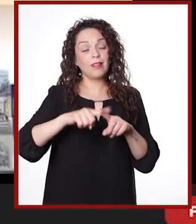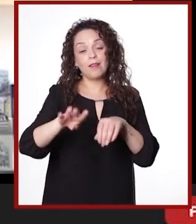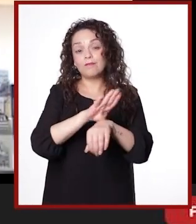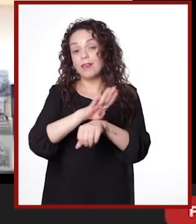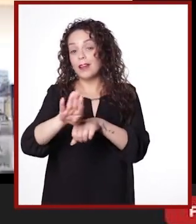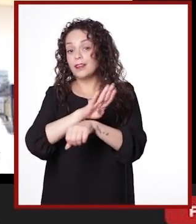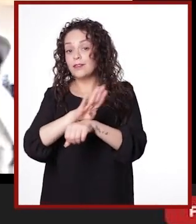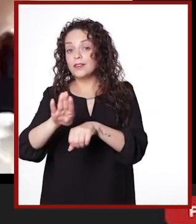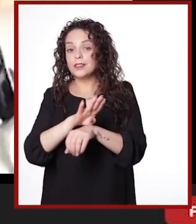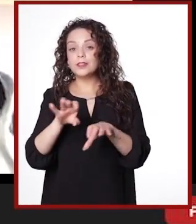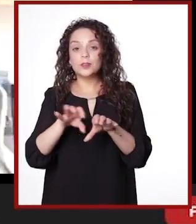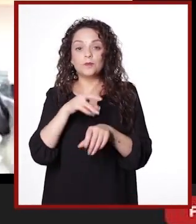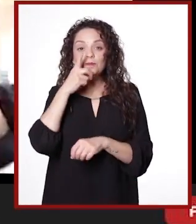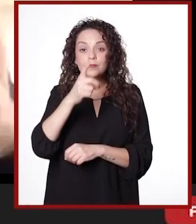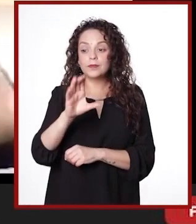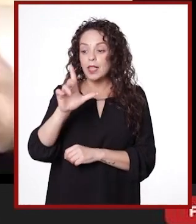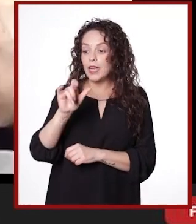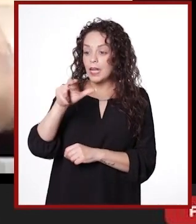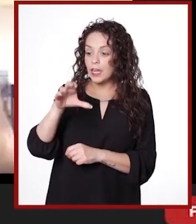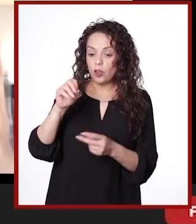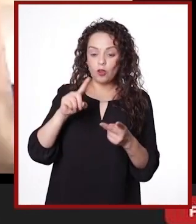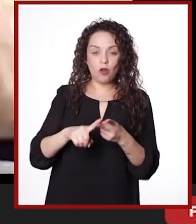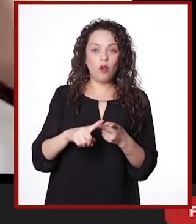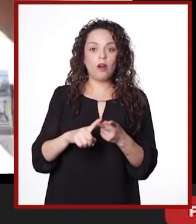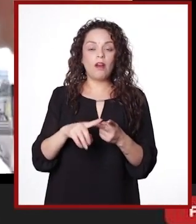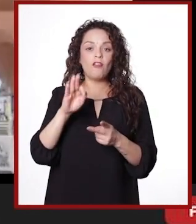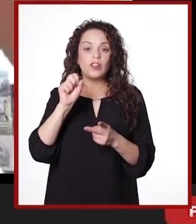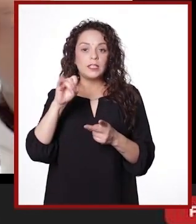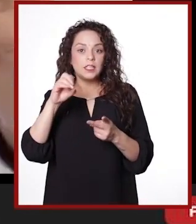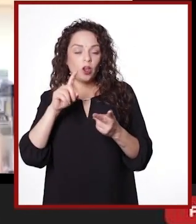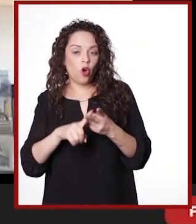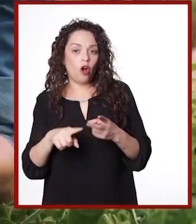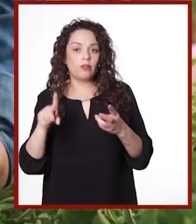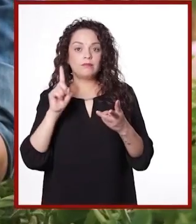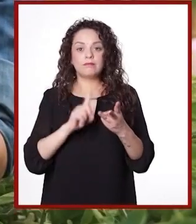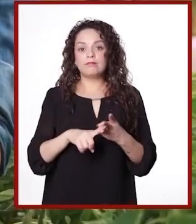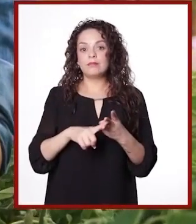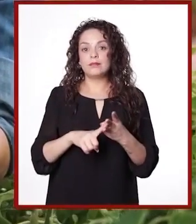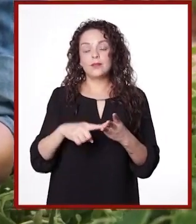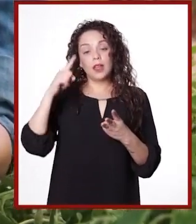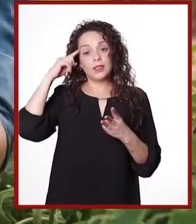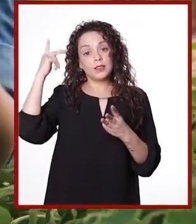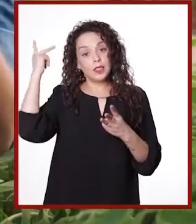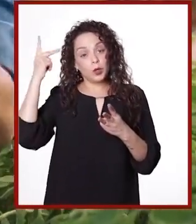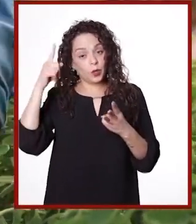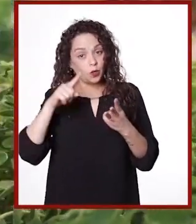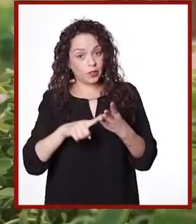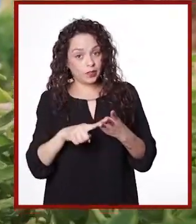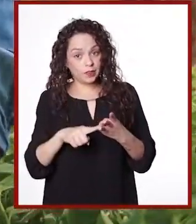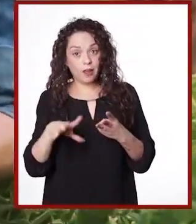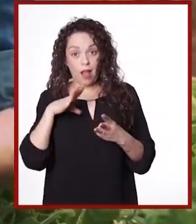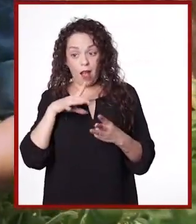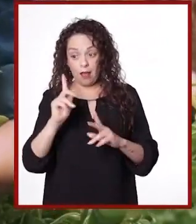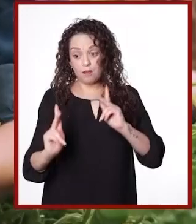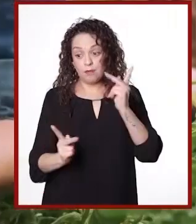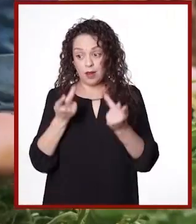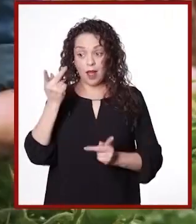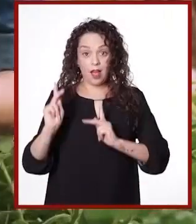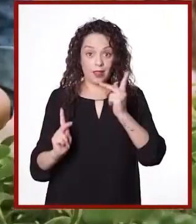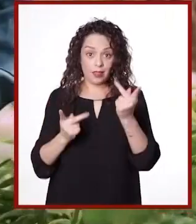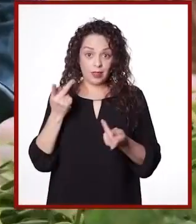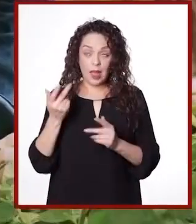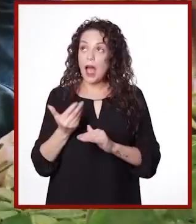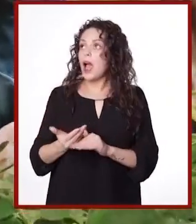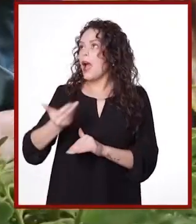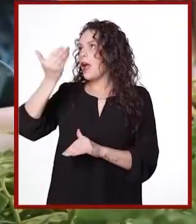decir, clínicos, físicos, sino los beneficios psicológicos que tienen las plantas.